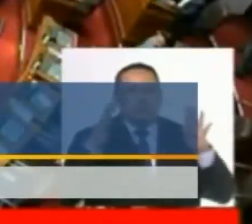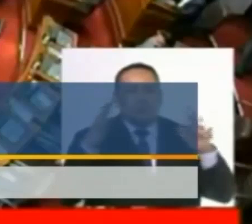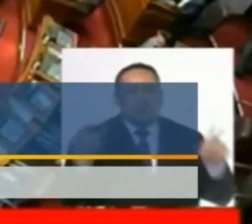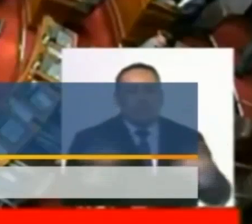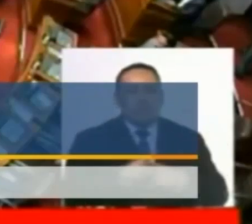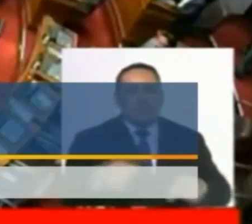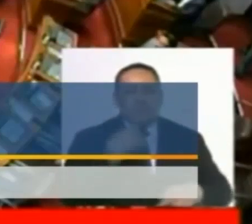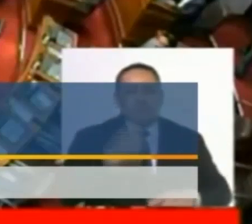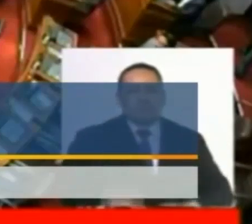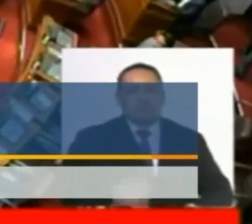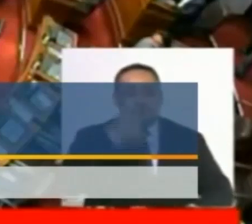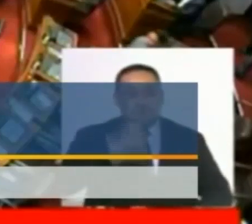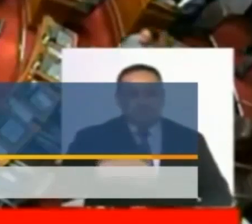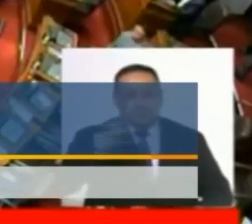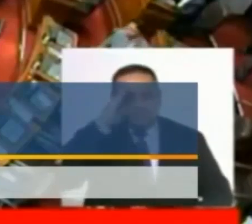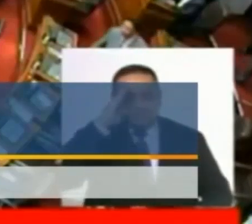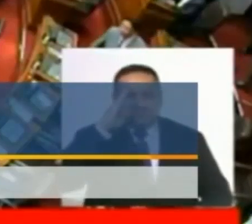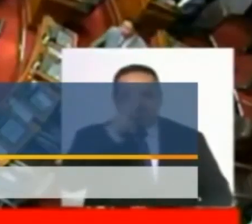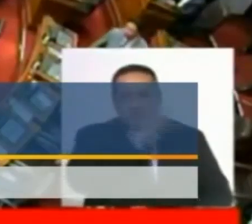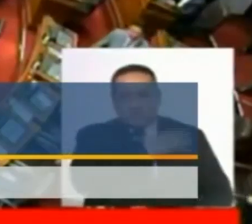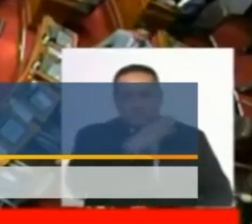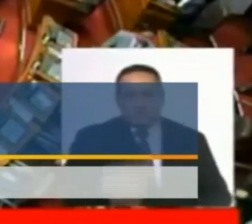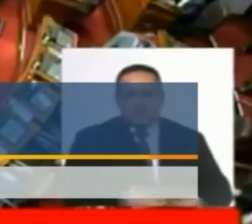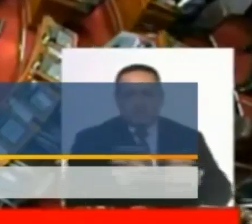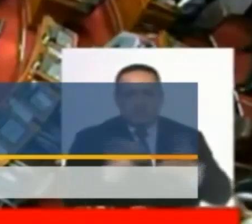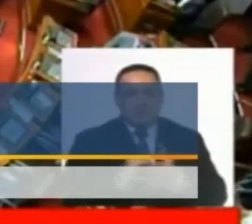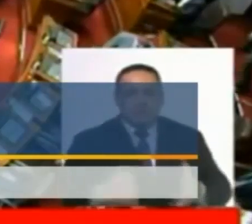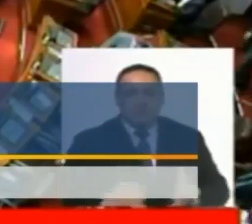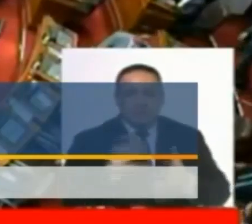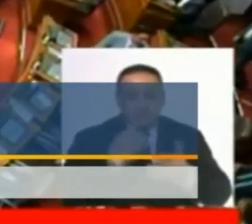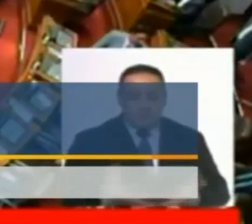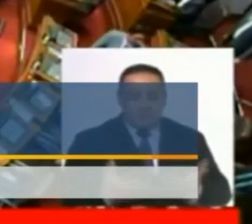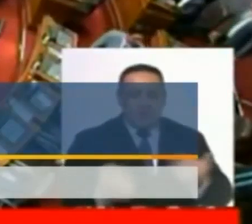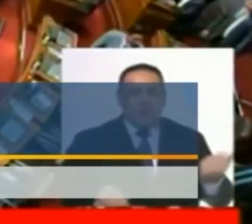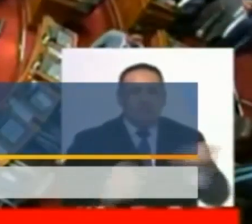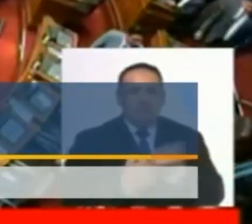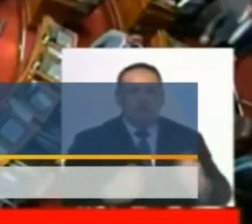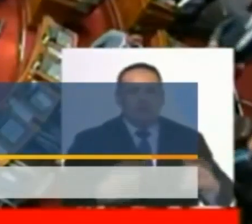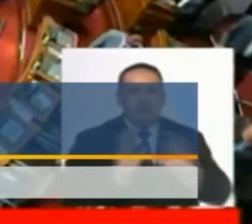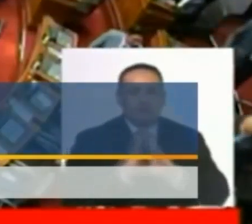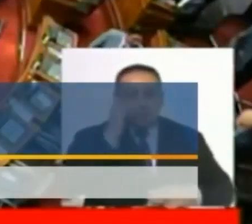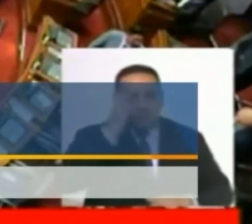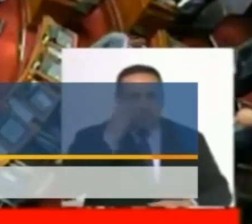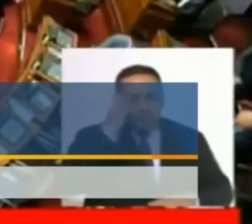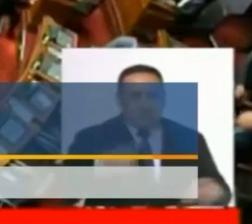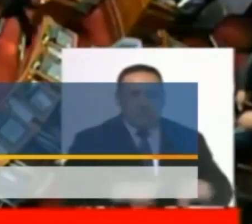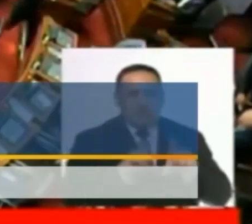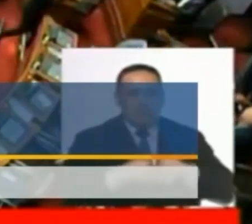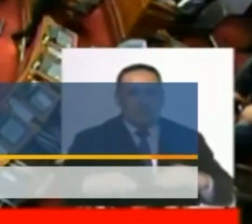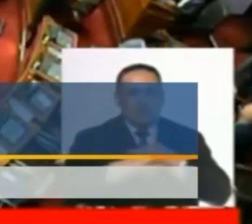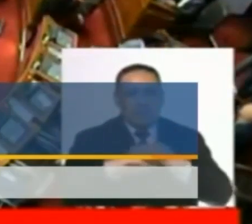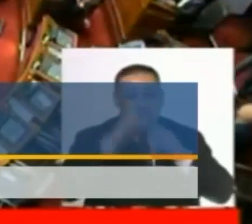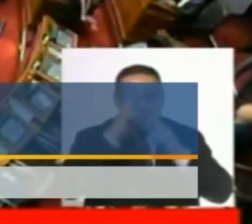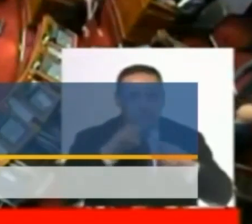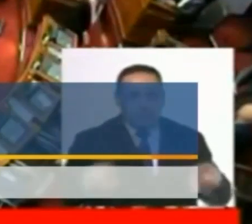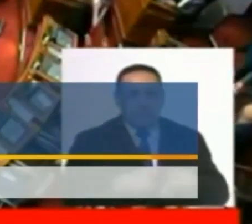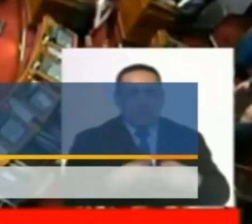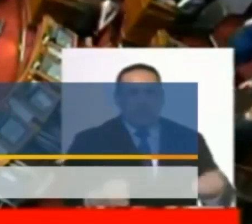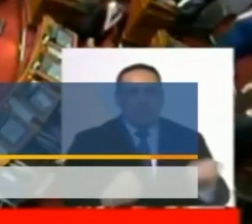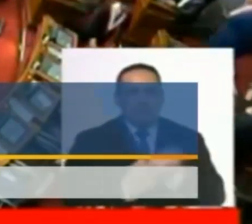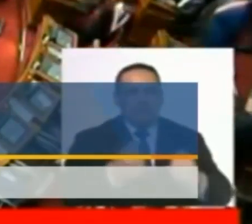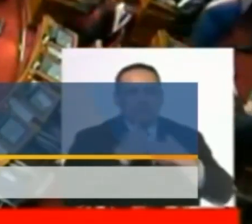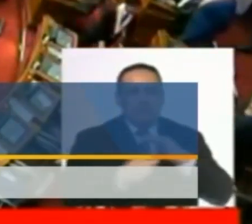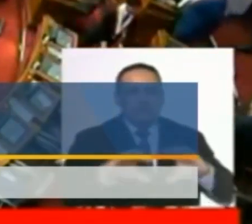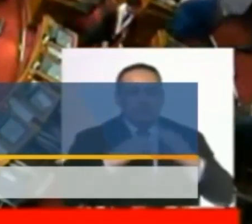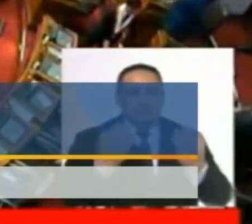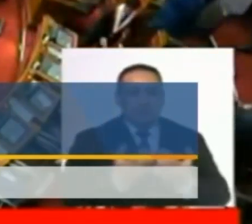cual intentó pues salir, no lo consiguió. Aún no tenemos claro si fue aprehendido o si fue, o se